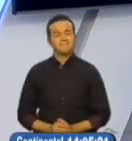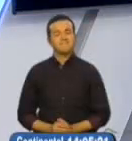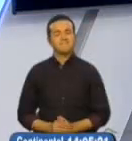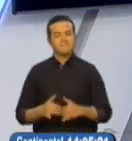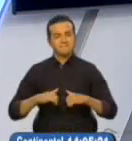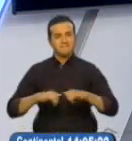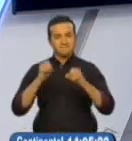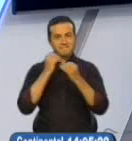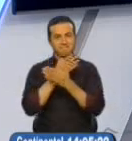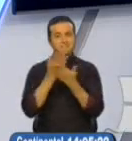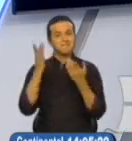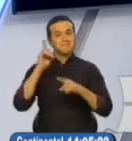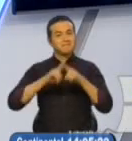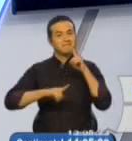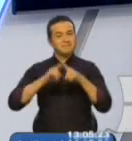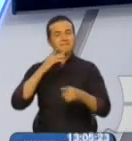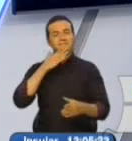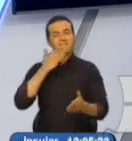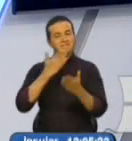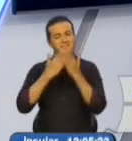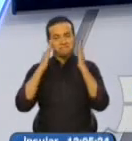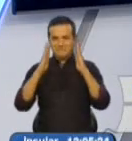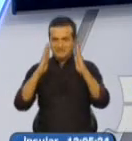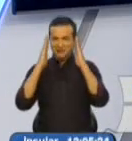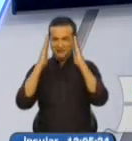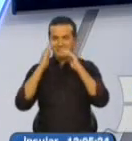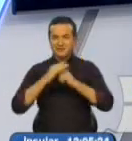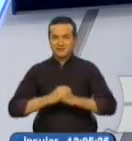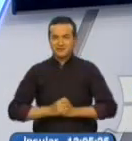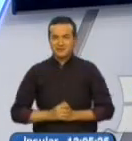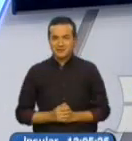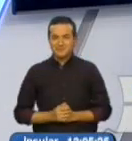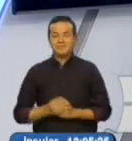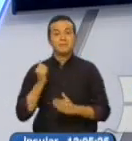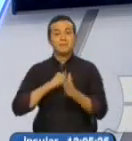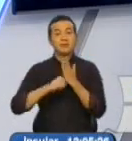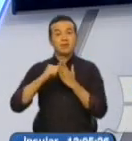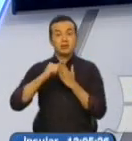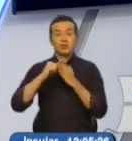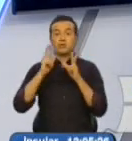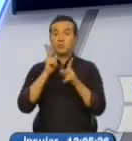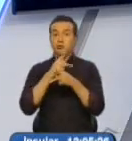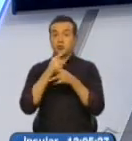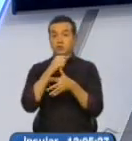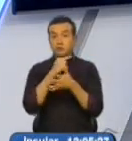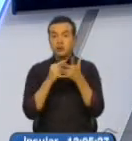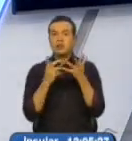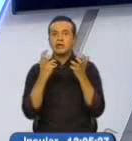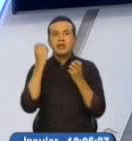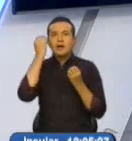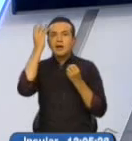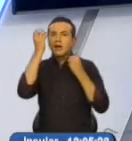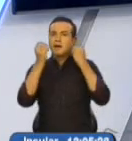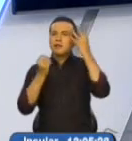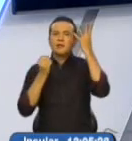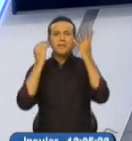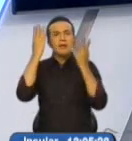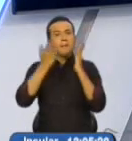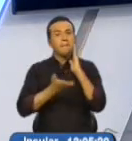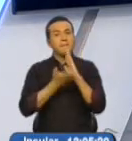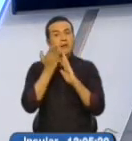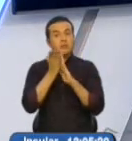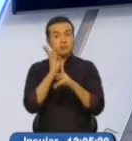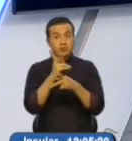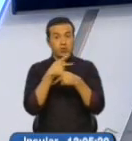Retomamos la información, amigos televidentes. Gracias por continuar junto a nosotros. Los ministros del sector productivo buscan la innovación y el aumento de la